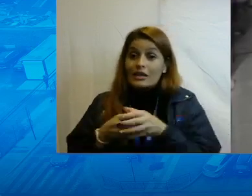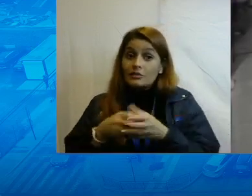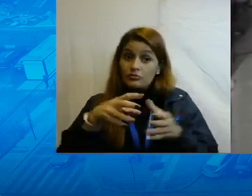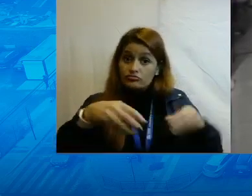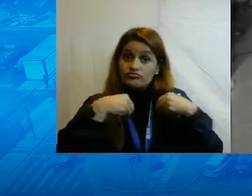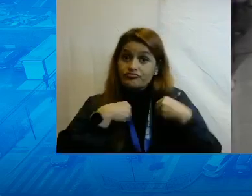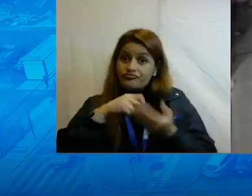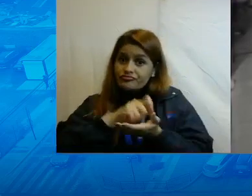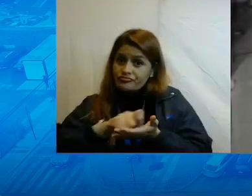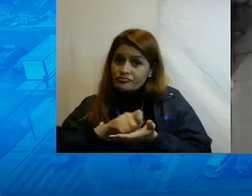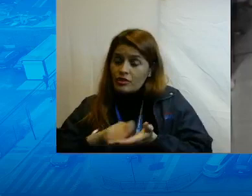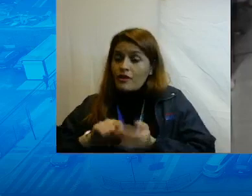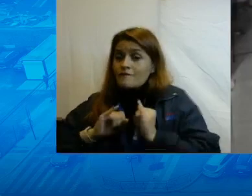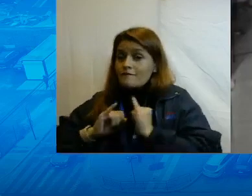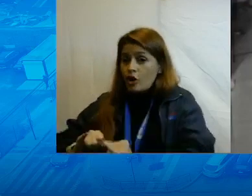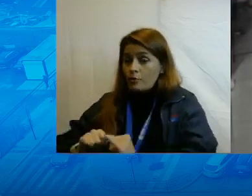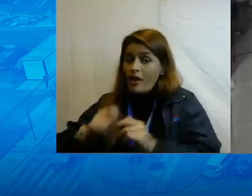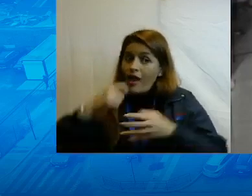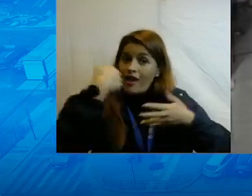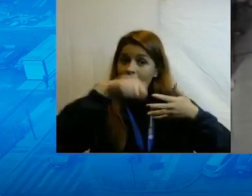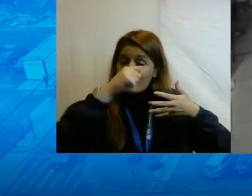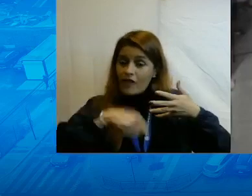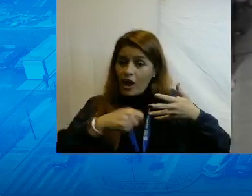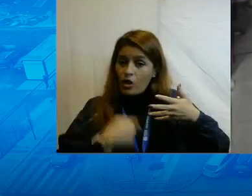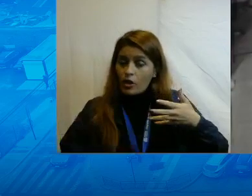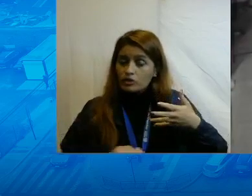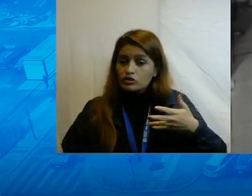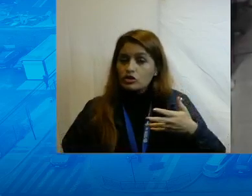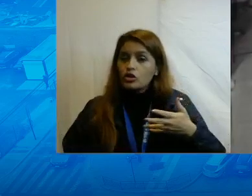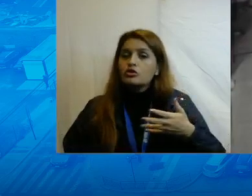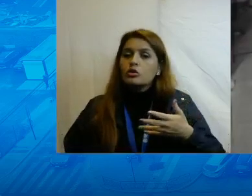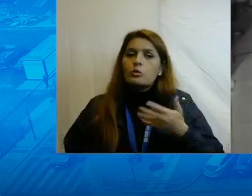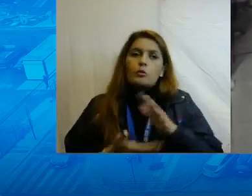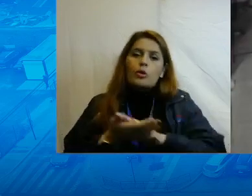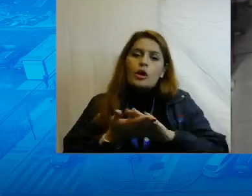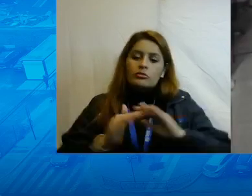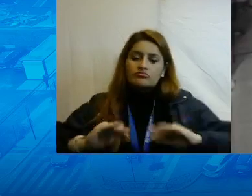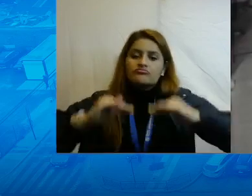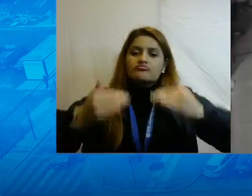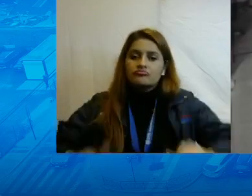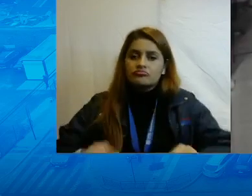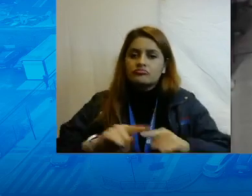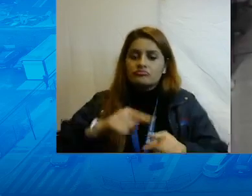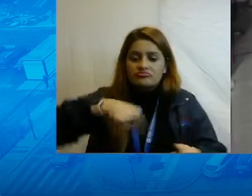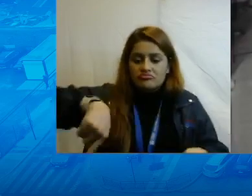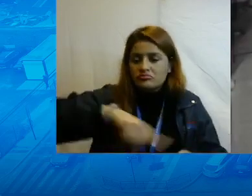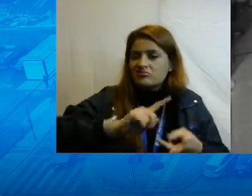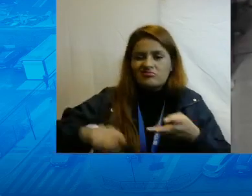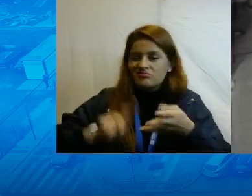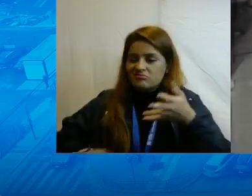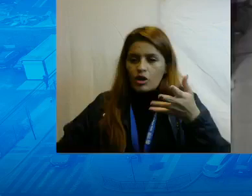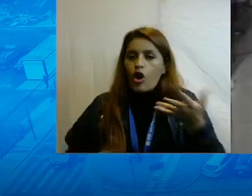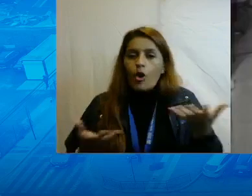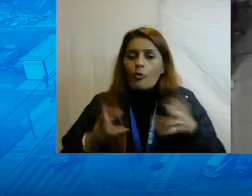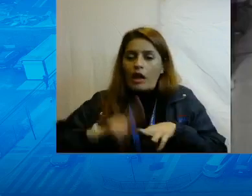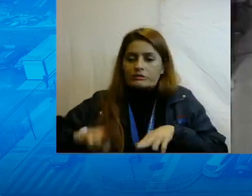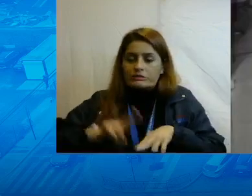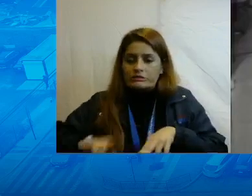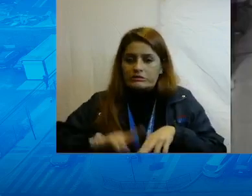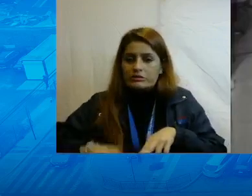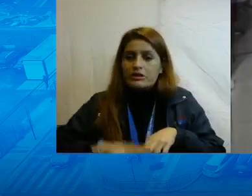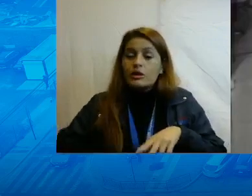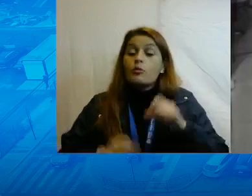hace los informes, las evaluaciones, cuando son resaltos, si es que aplica, si es que se puede, qué alternativas hay. Entonces,